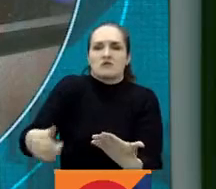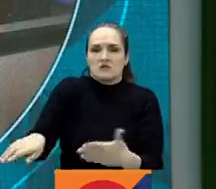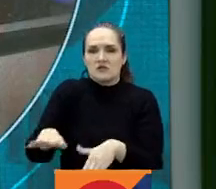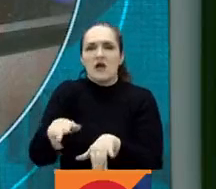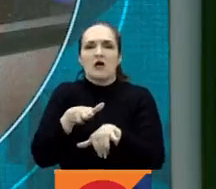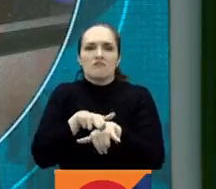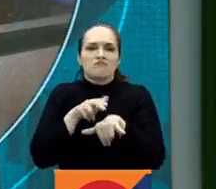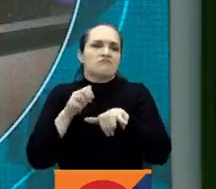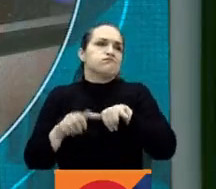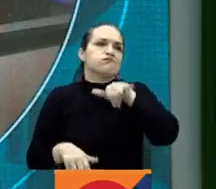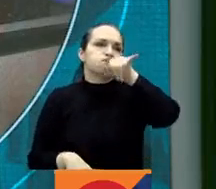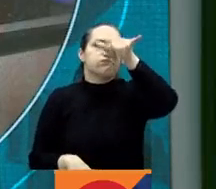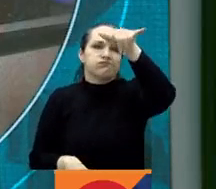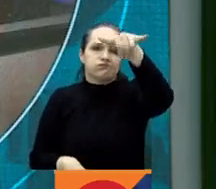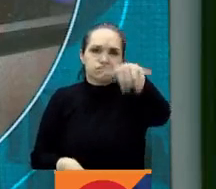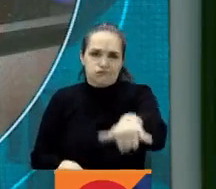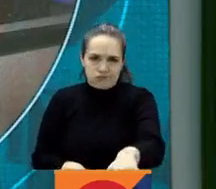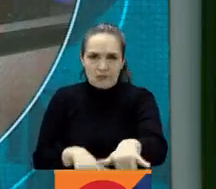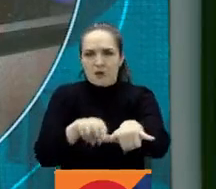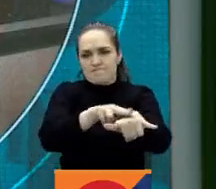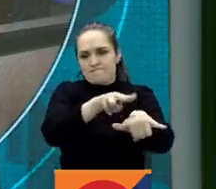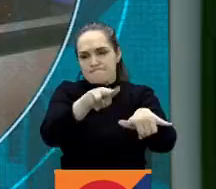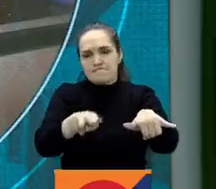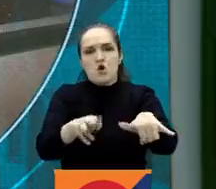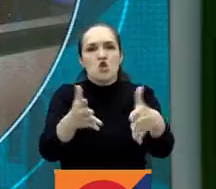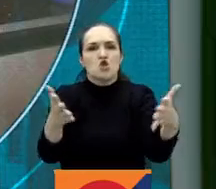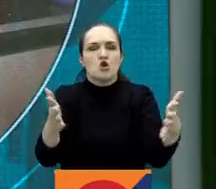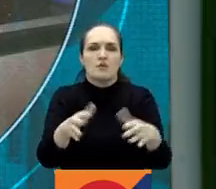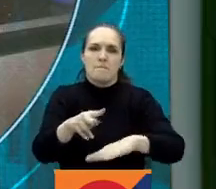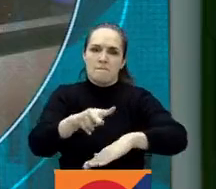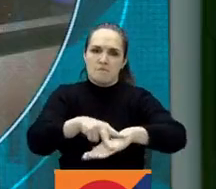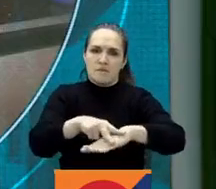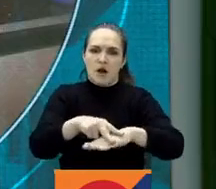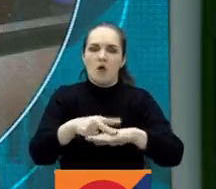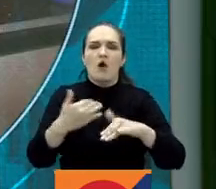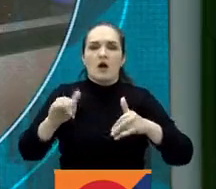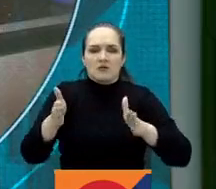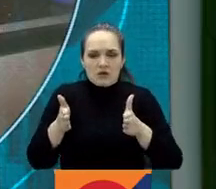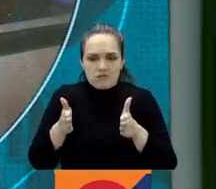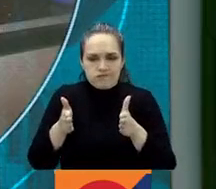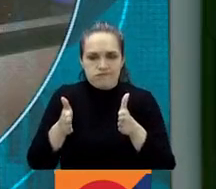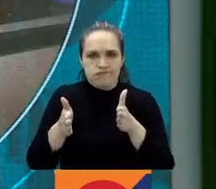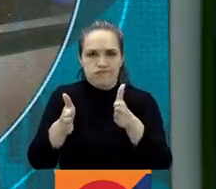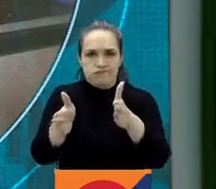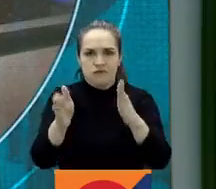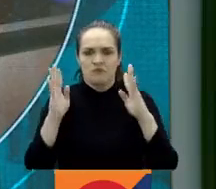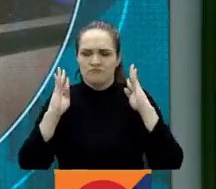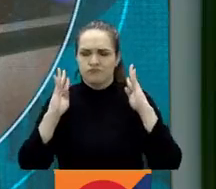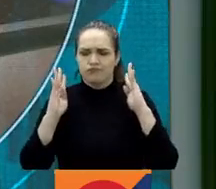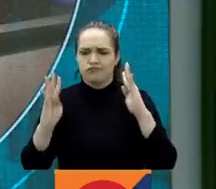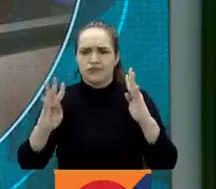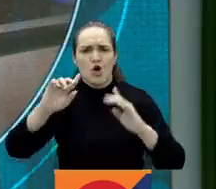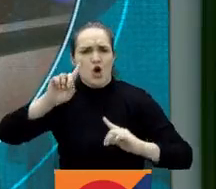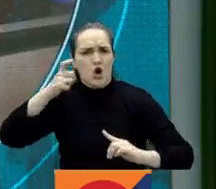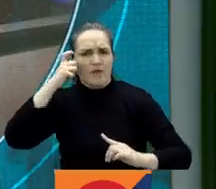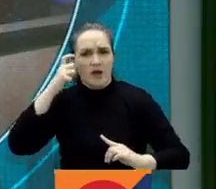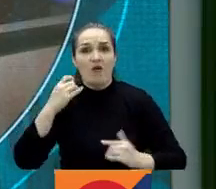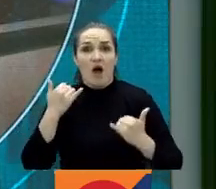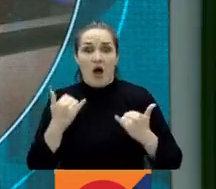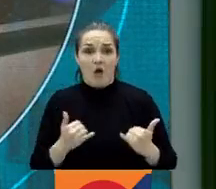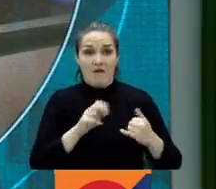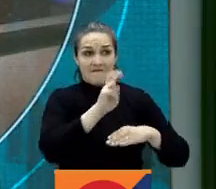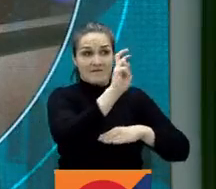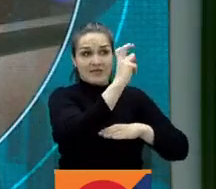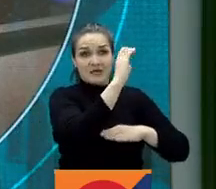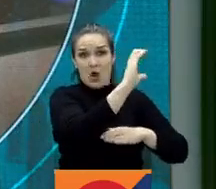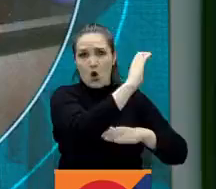Paraguay por integrantes del gobierno y sus familiares. El fiscal Francisco Barbosa afirmó que hay un centenar de pruebas recaudadas que están